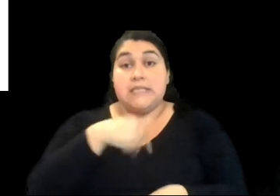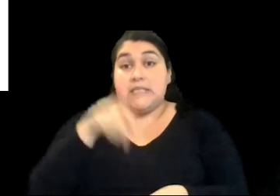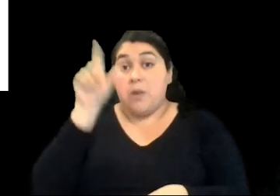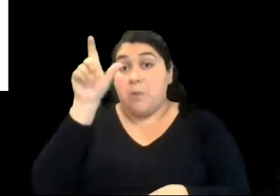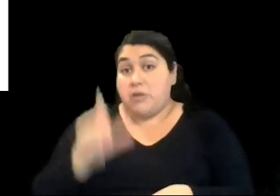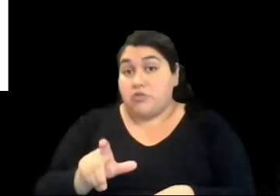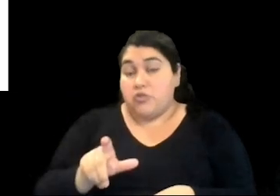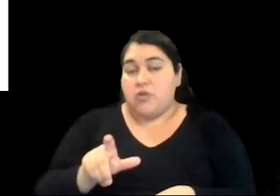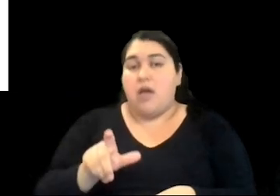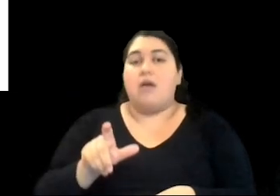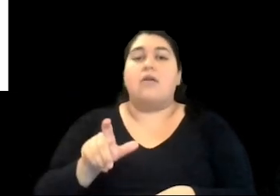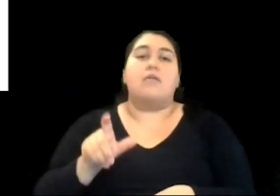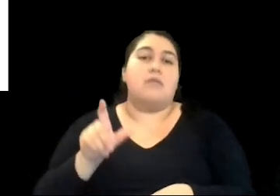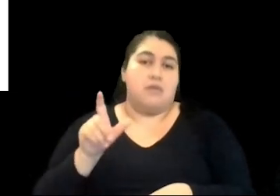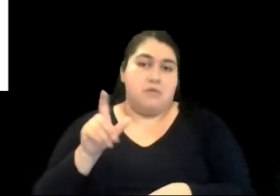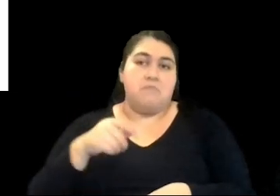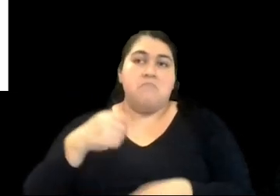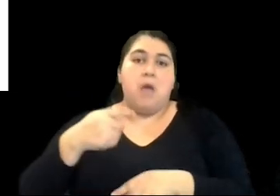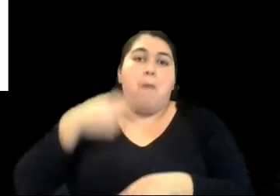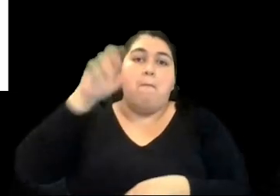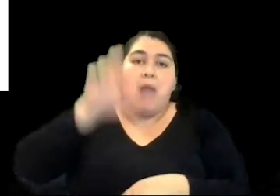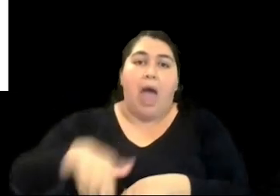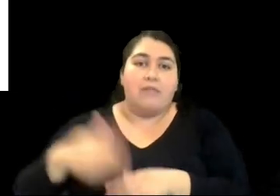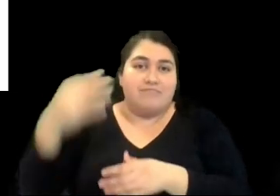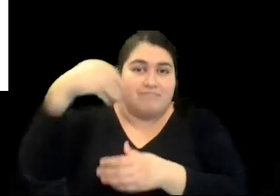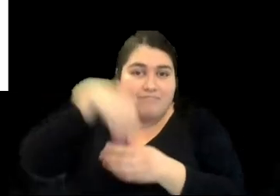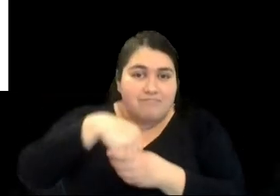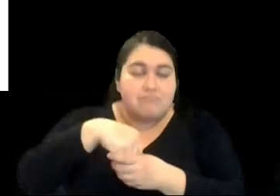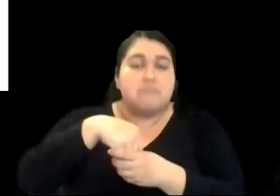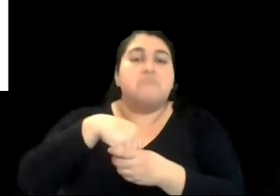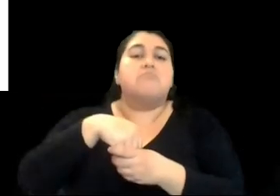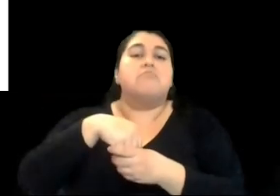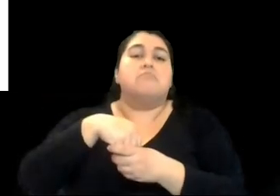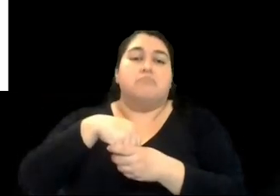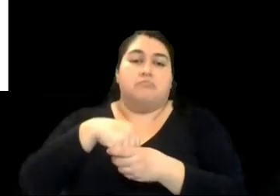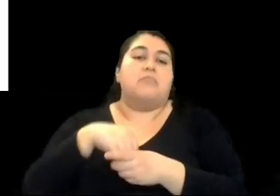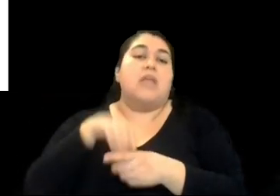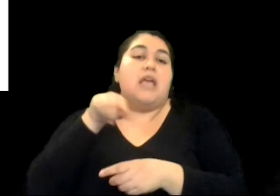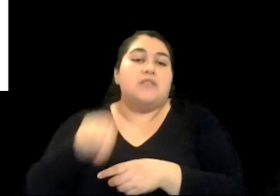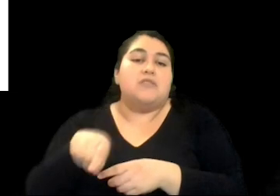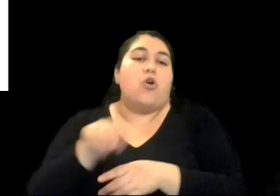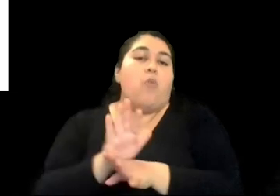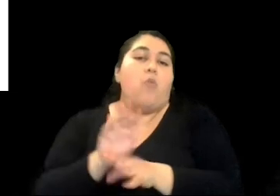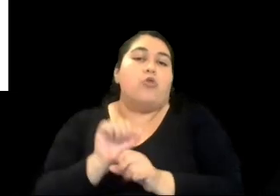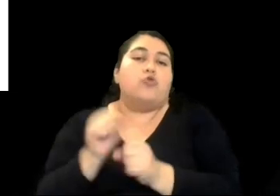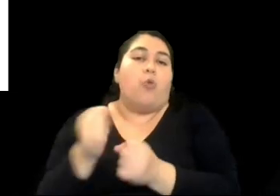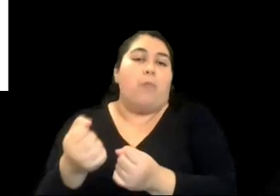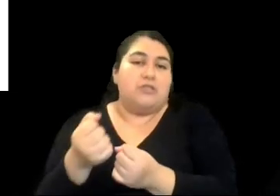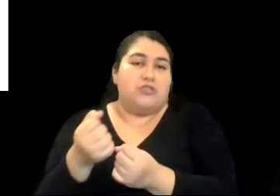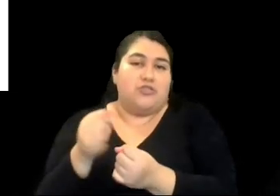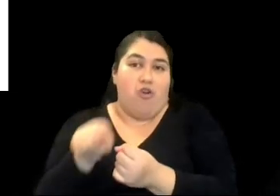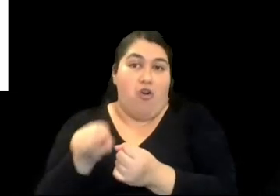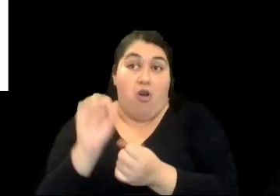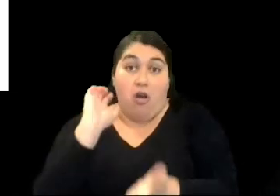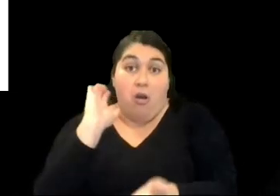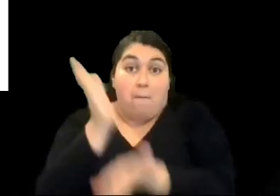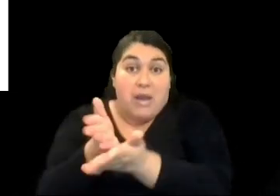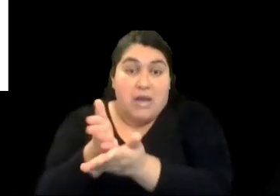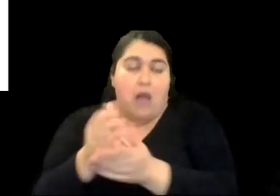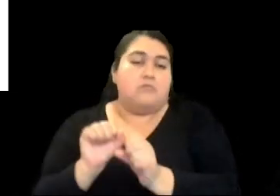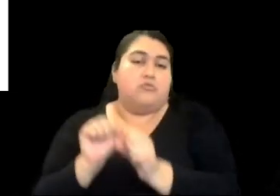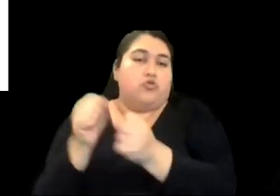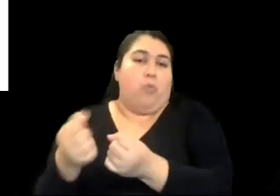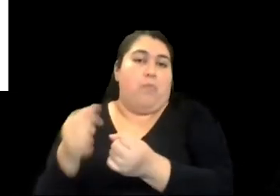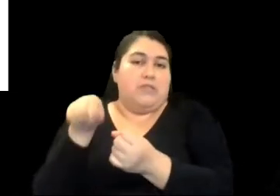adhiere a la moratoria, se establecerá un periodo de suspensión de las acciones penales que ejerce el organismo sobre ese